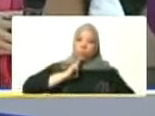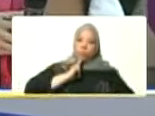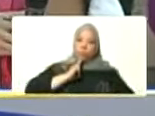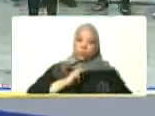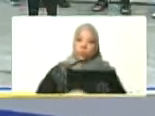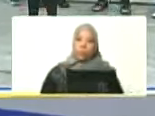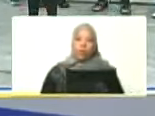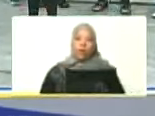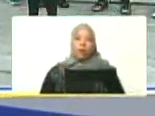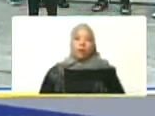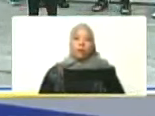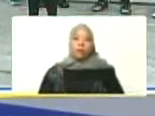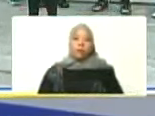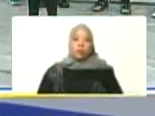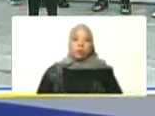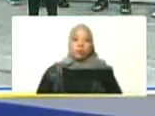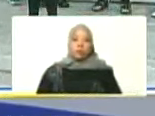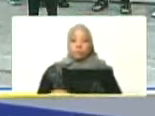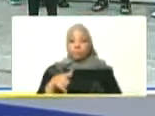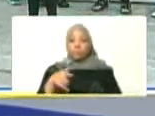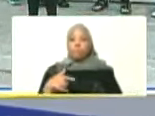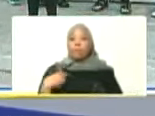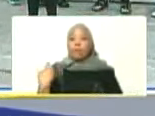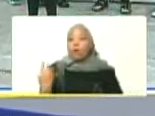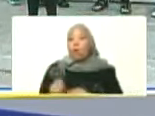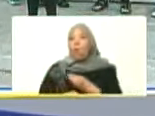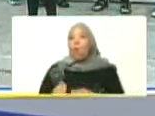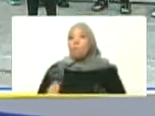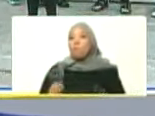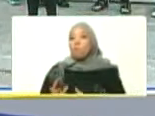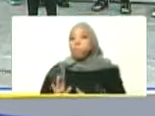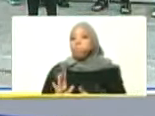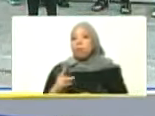Este es el misterio de la revolución bolivariana.